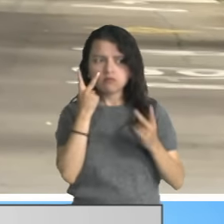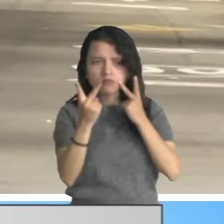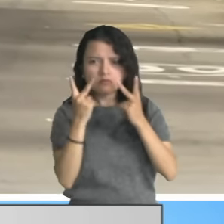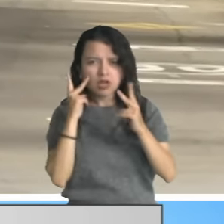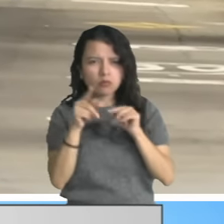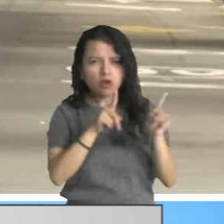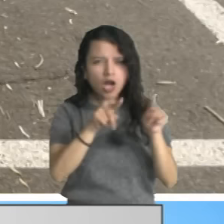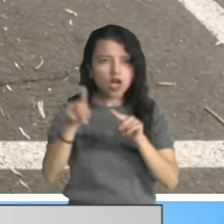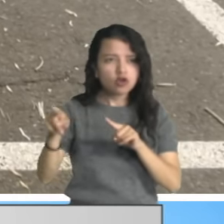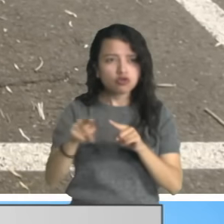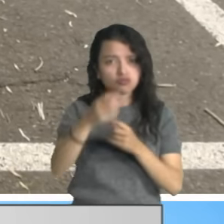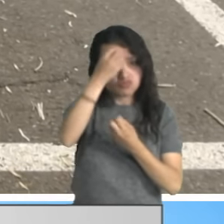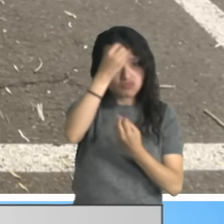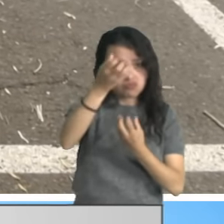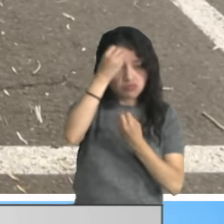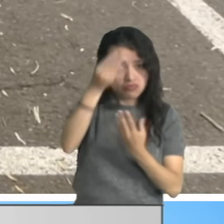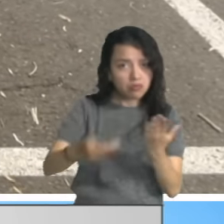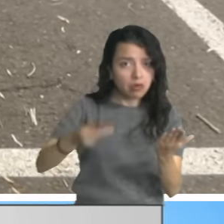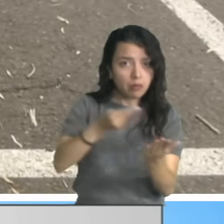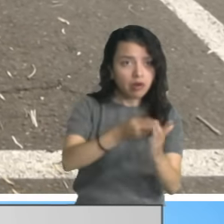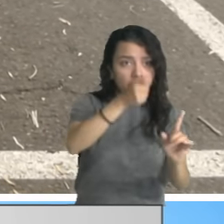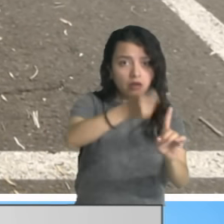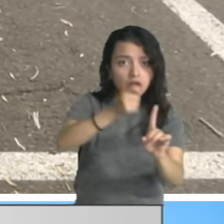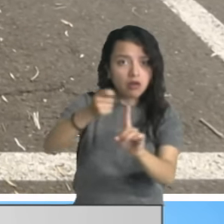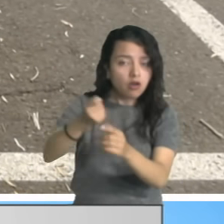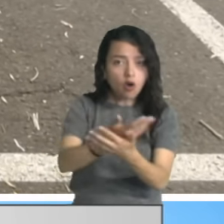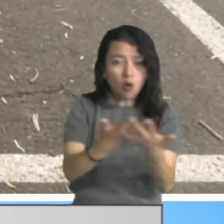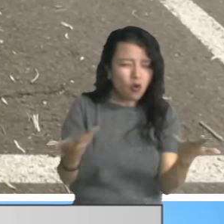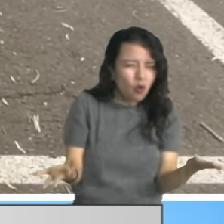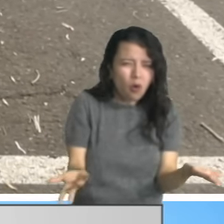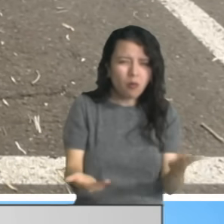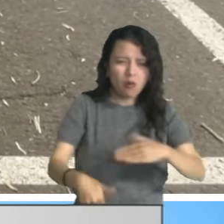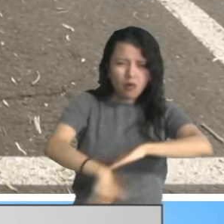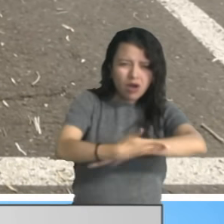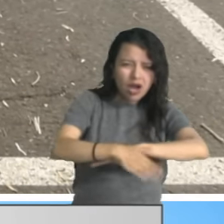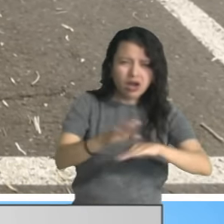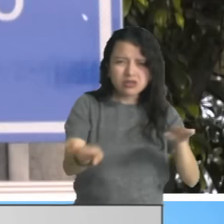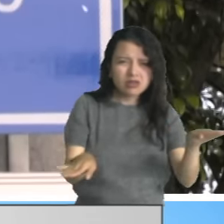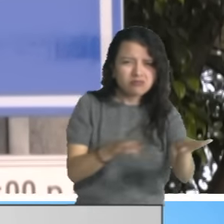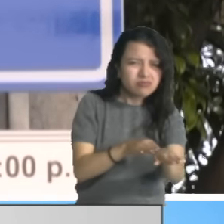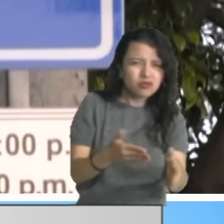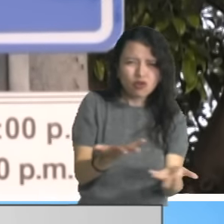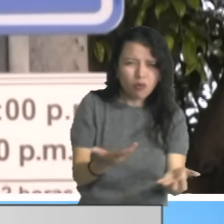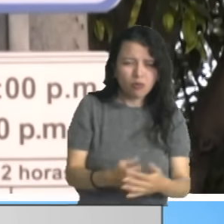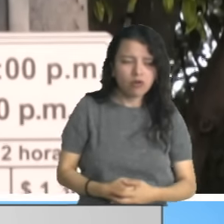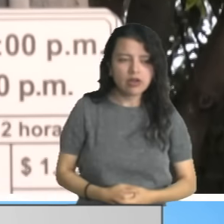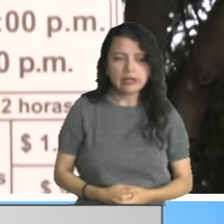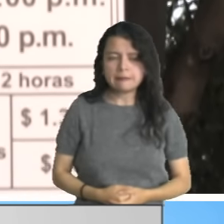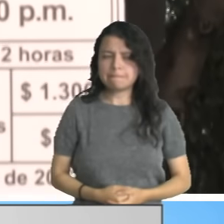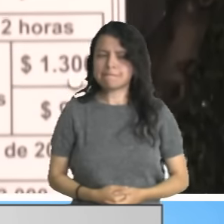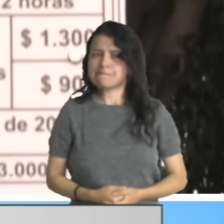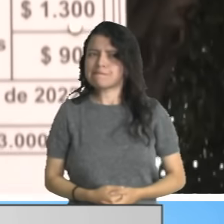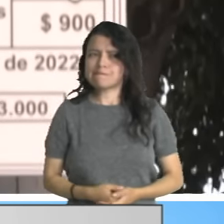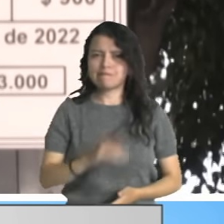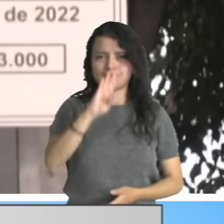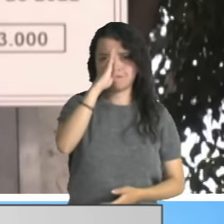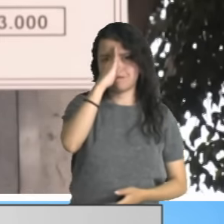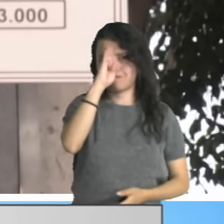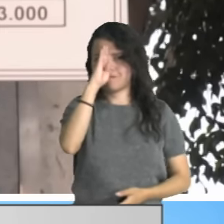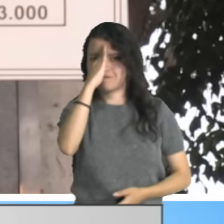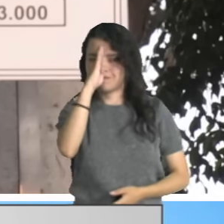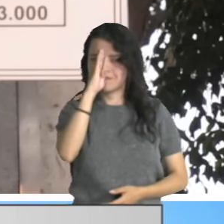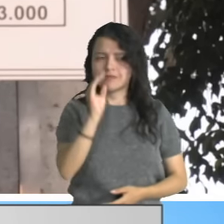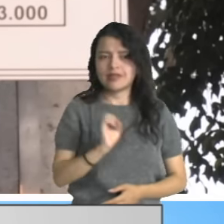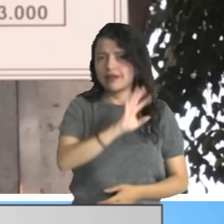manera adecuada y de manera corte el sistema de transporte en vía, el sistema de parqueo en vía en la ciudad de Bogotá, lo que ha generado por supuesto